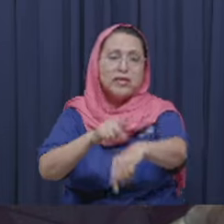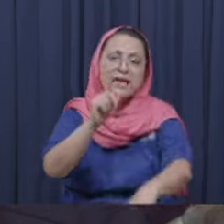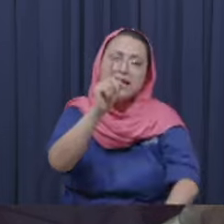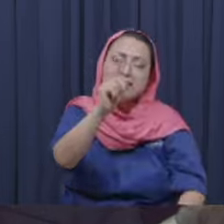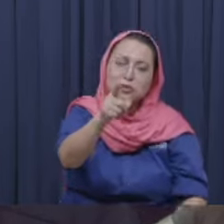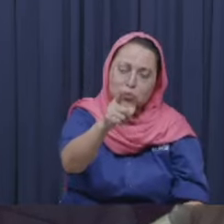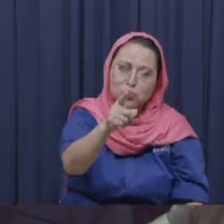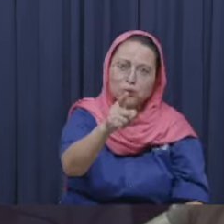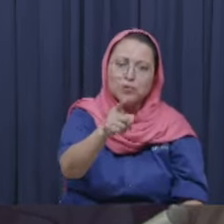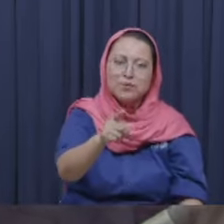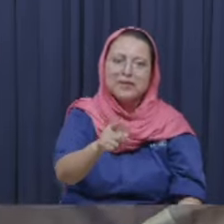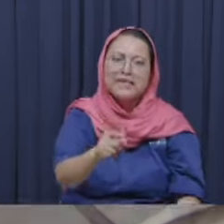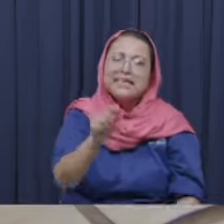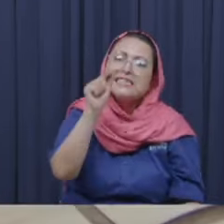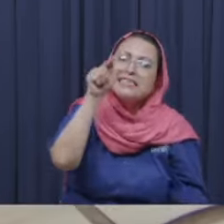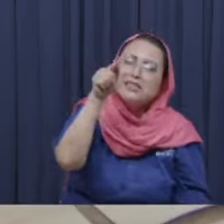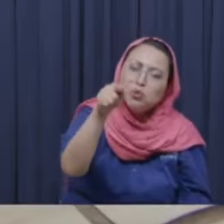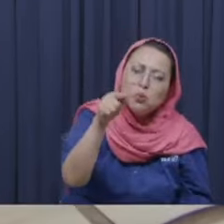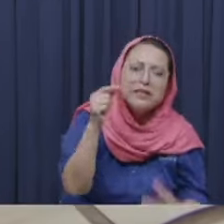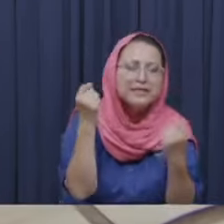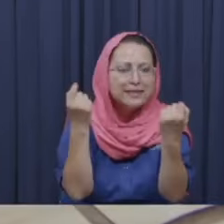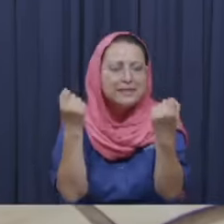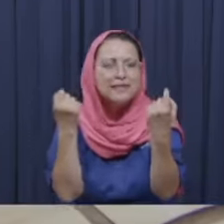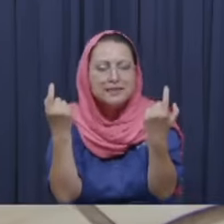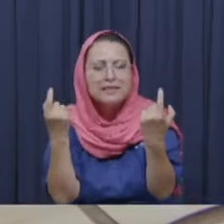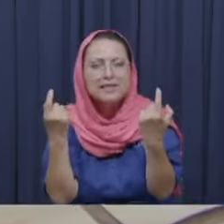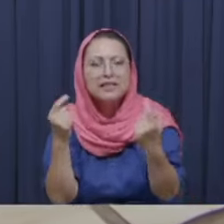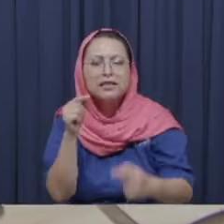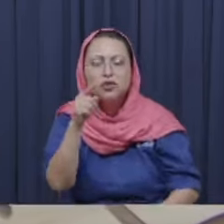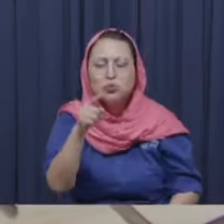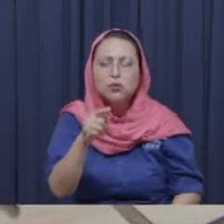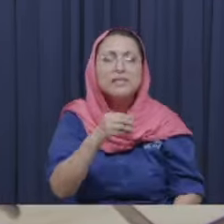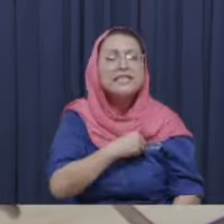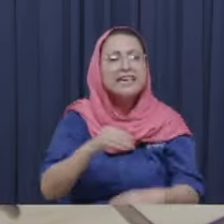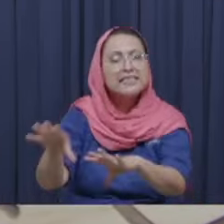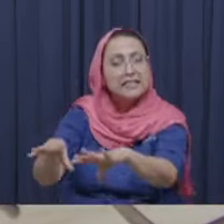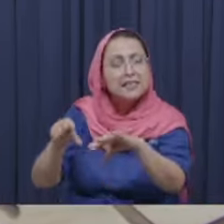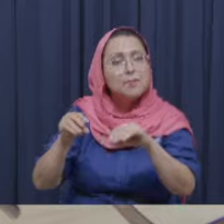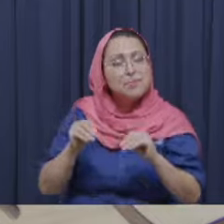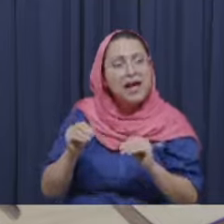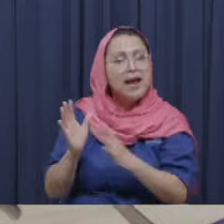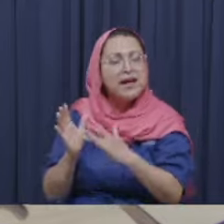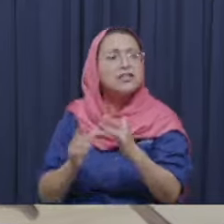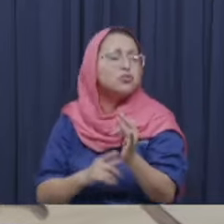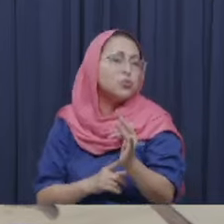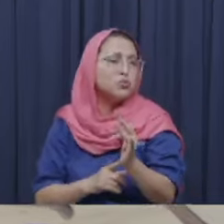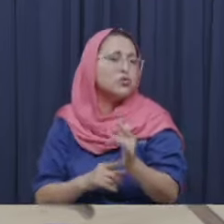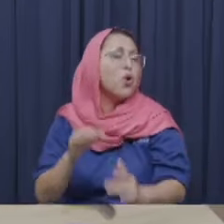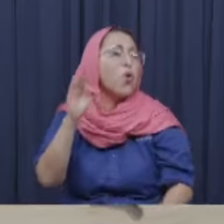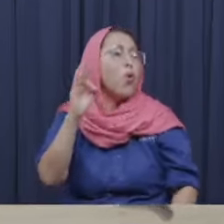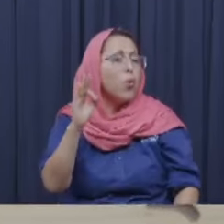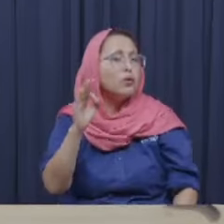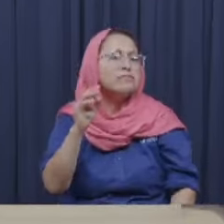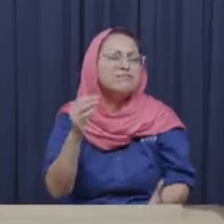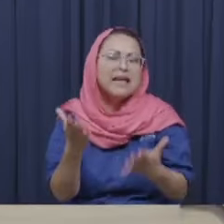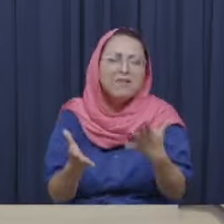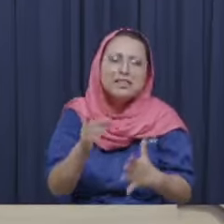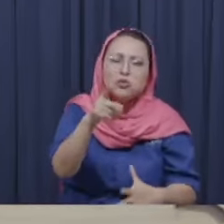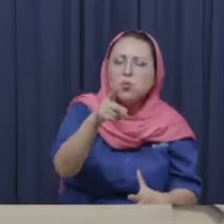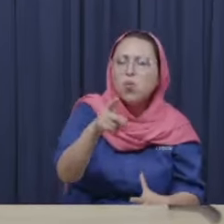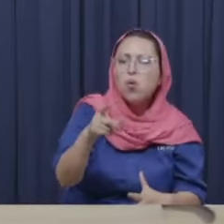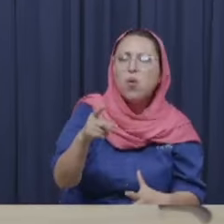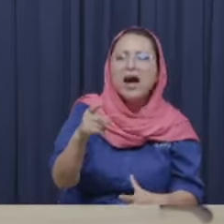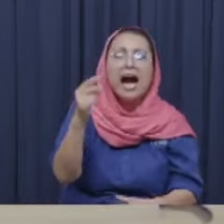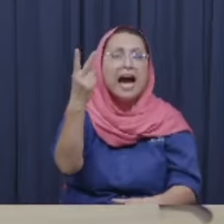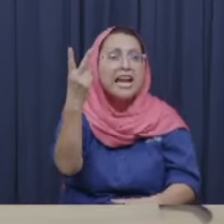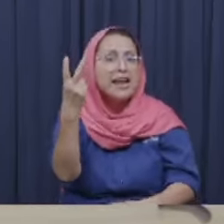pierda tiempo. Venga ahorita a reconciliarse. Venga ahora a reconciliarse. Y si usted no conoce al Señor Jesús y no ha